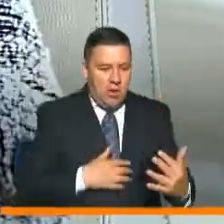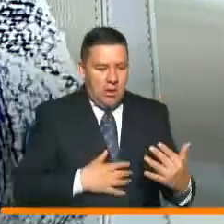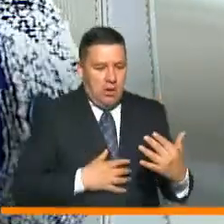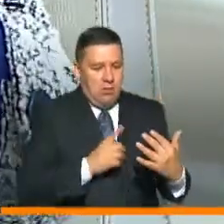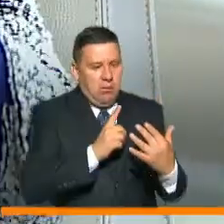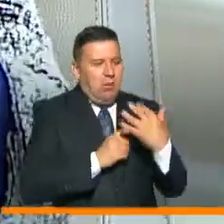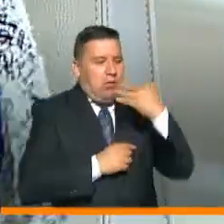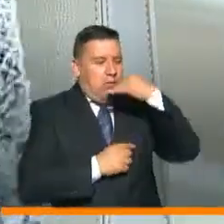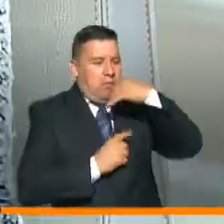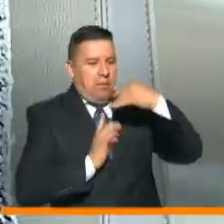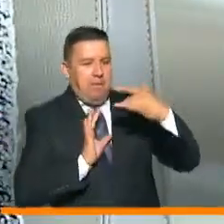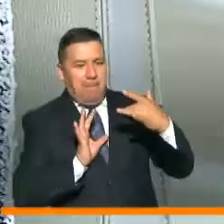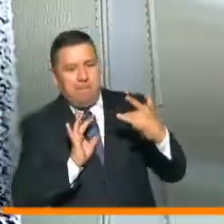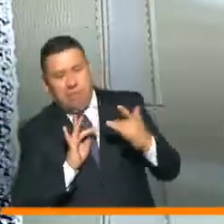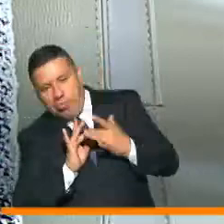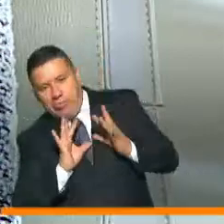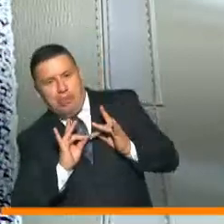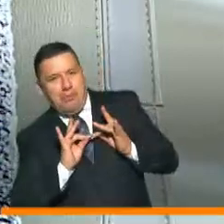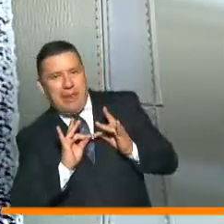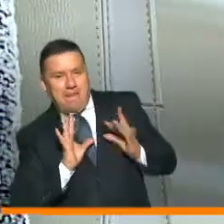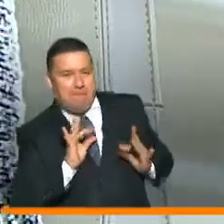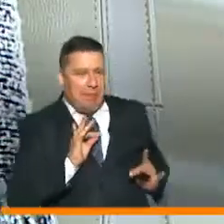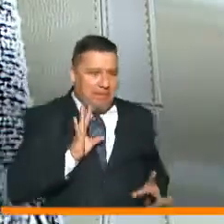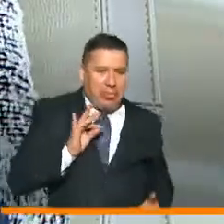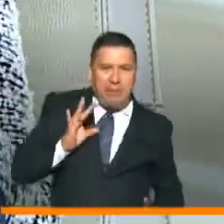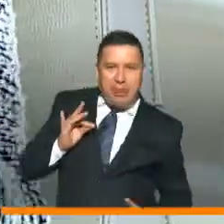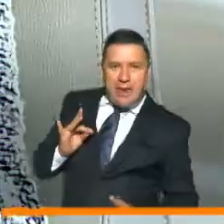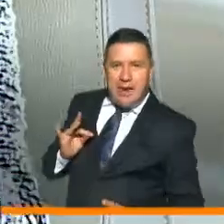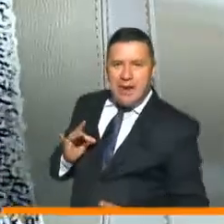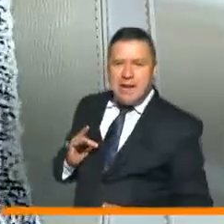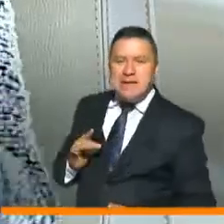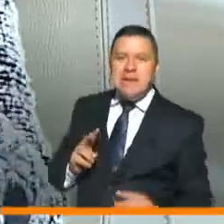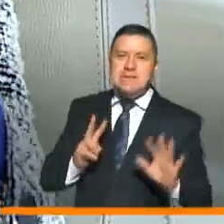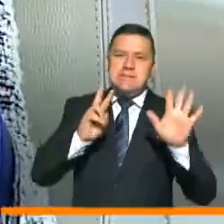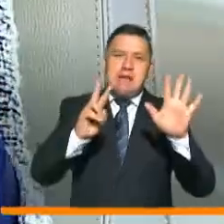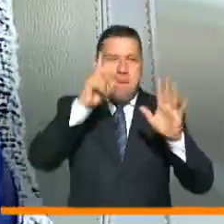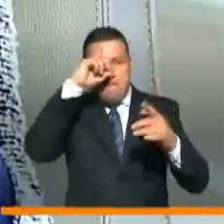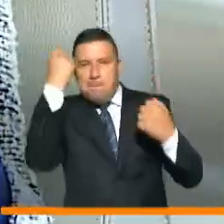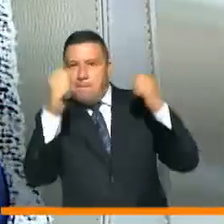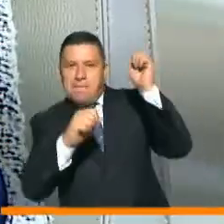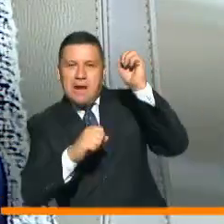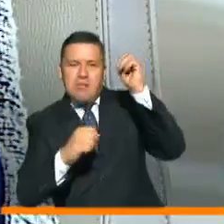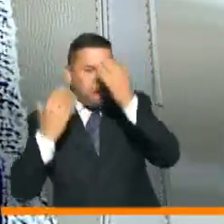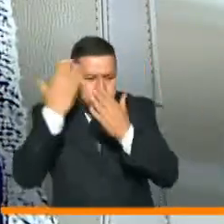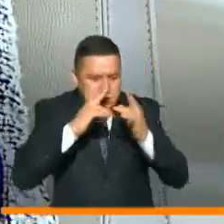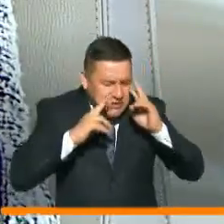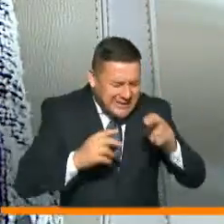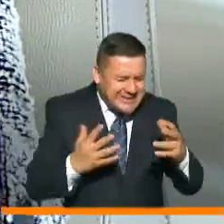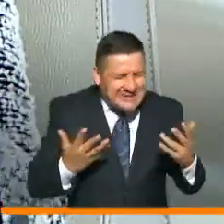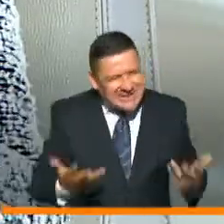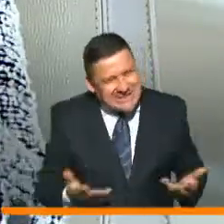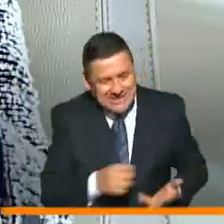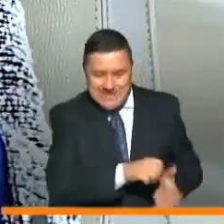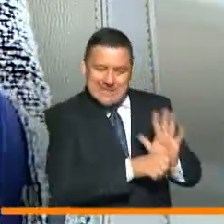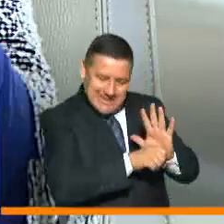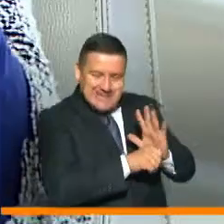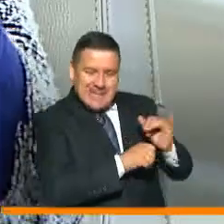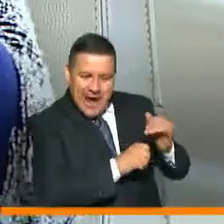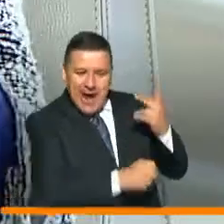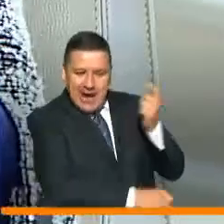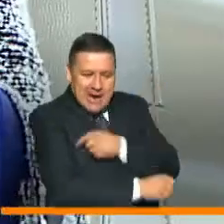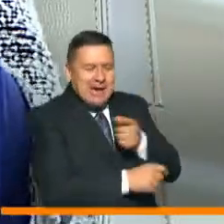sea, adhiere o hace el enlace con los receptores humanos. Por eso se sabe, y así lo han demostrado los estudios, que estos